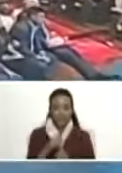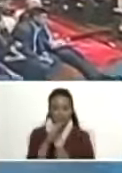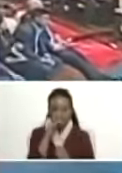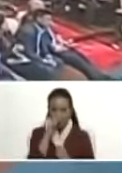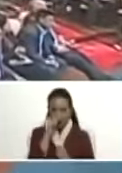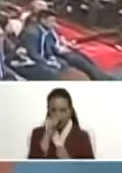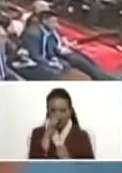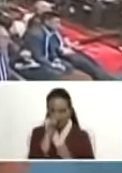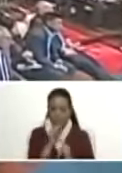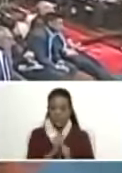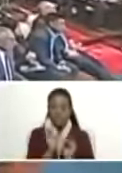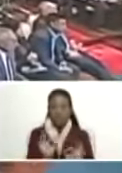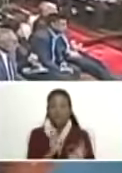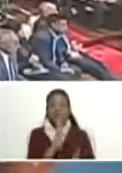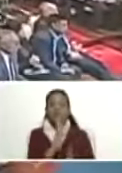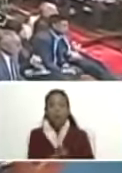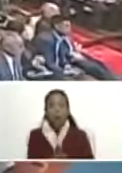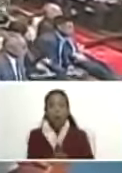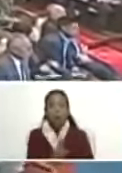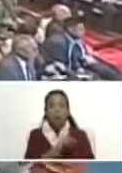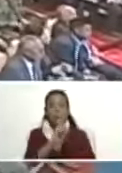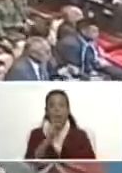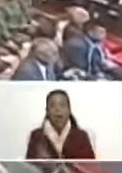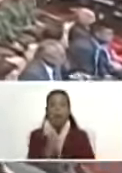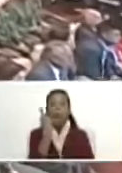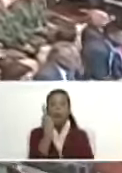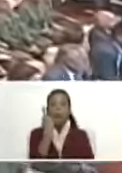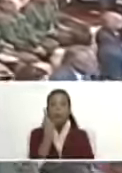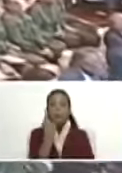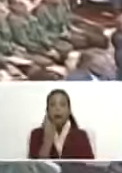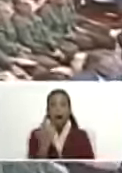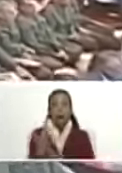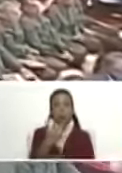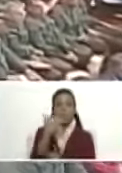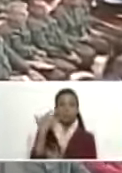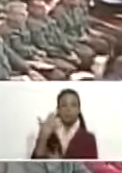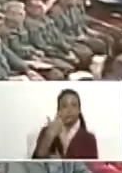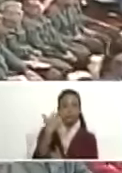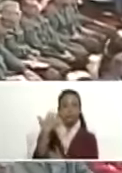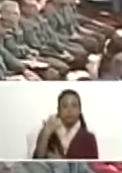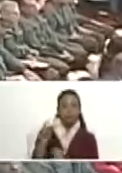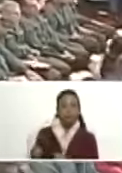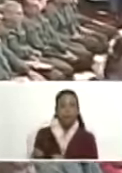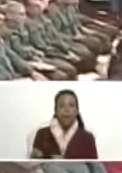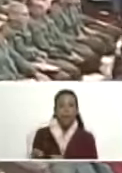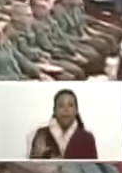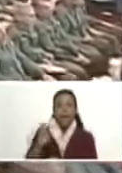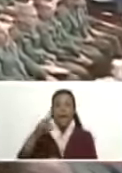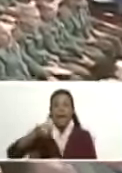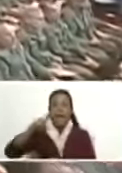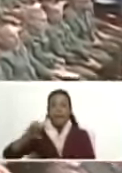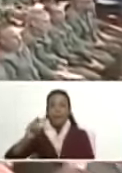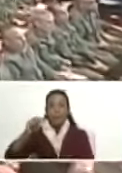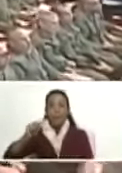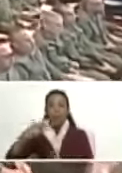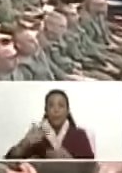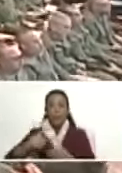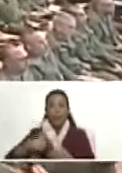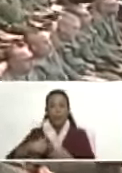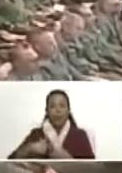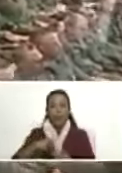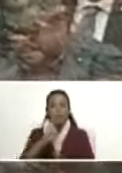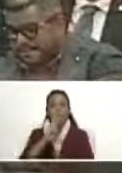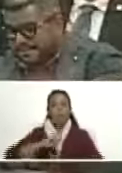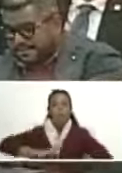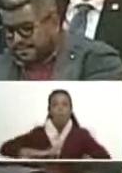Y sea esto una respuesta contundente a la provocación del Comando Sur, de la ExxonMobil. Sea una